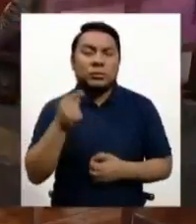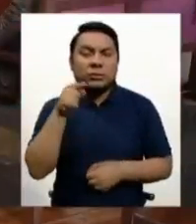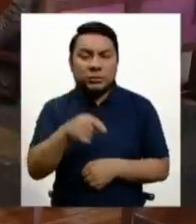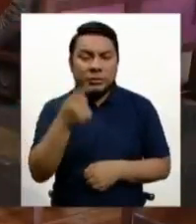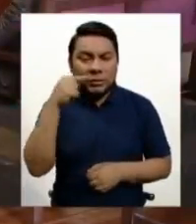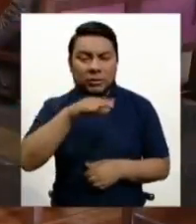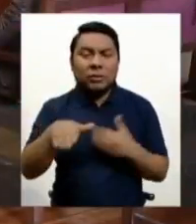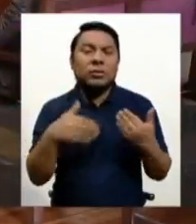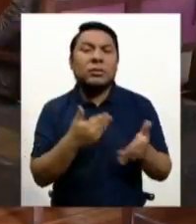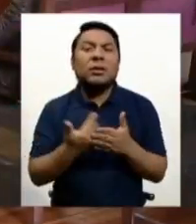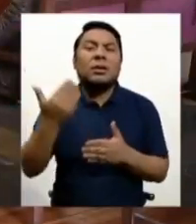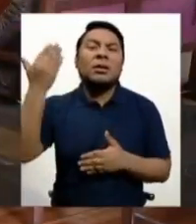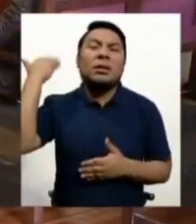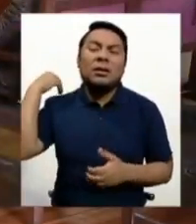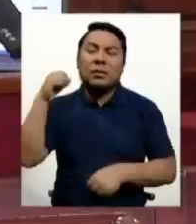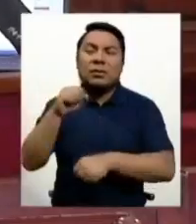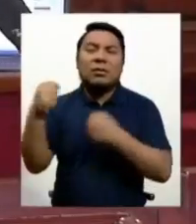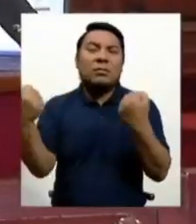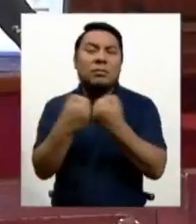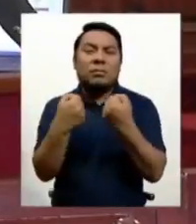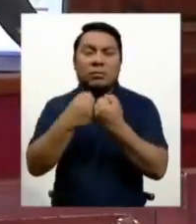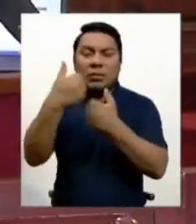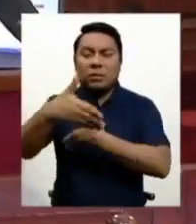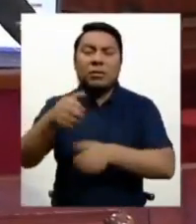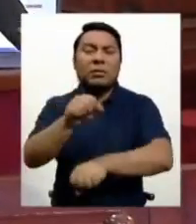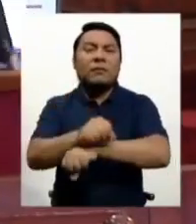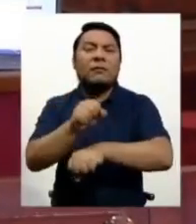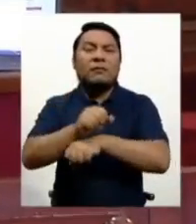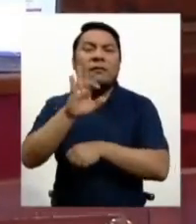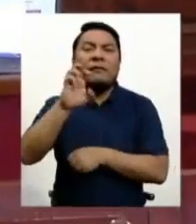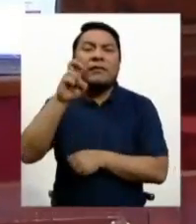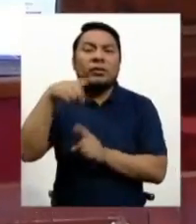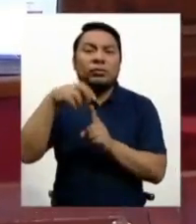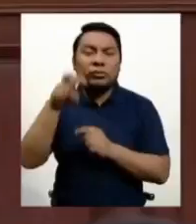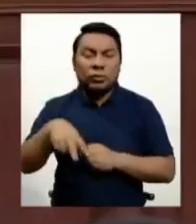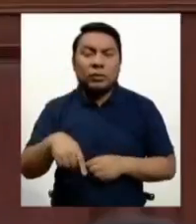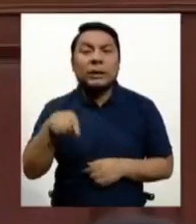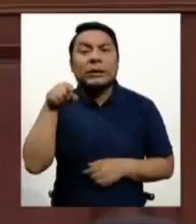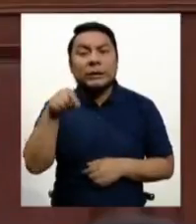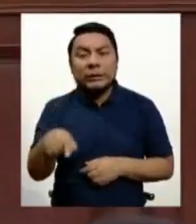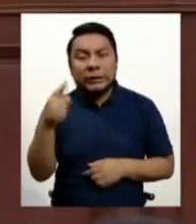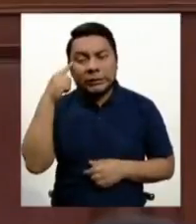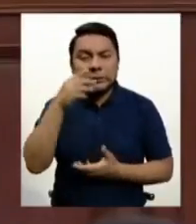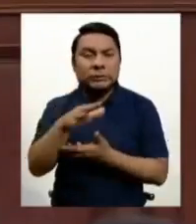develamiento del motín en el penal del Frontón constituía un delito de lesa humanidad.